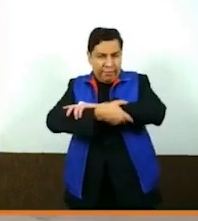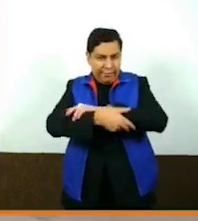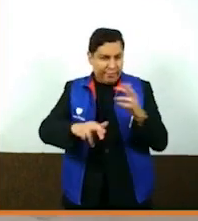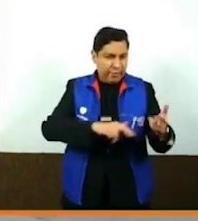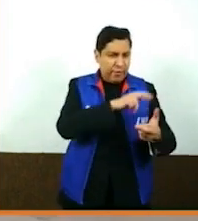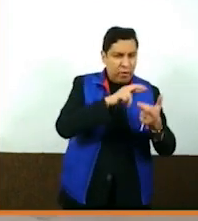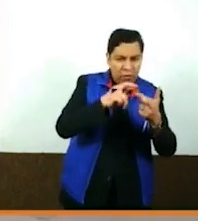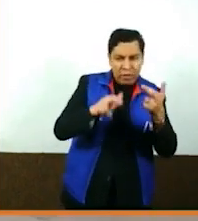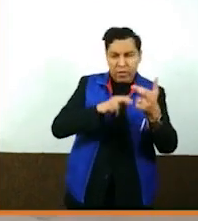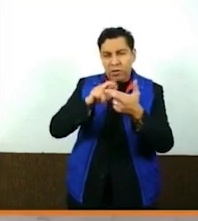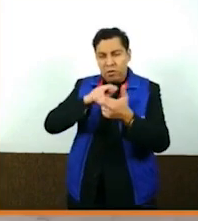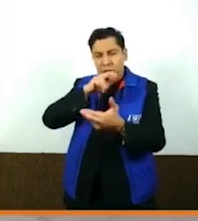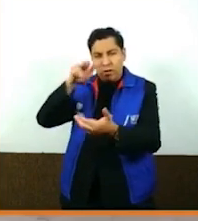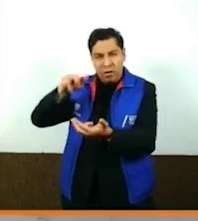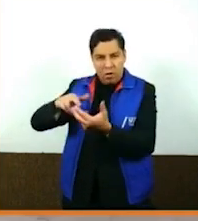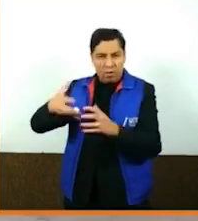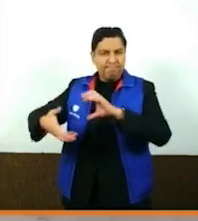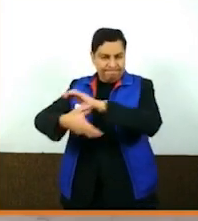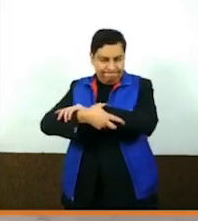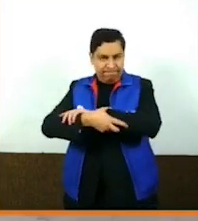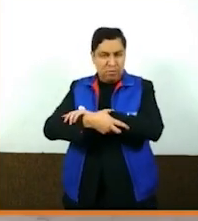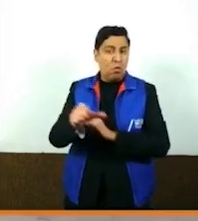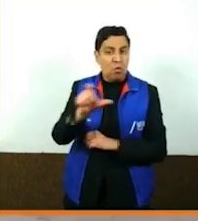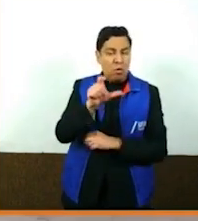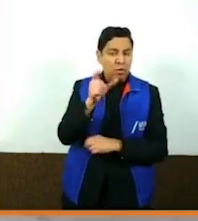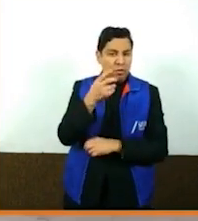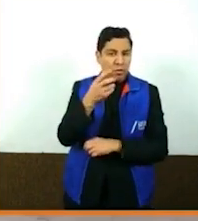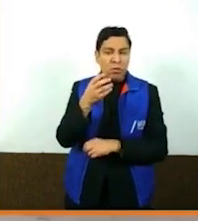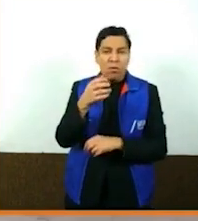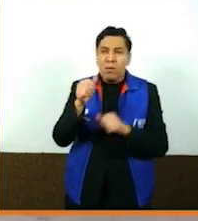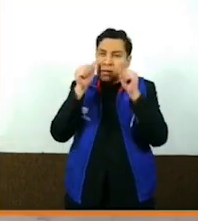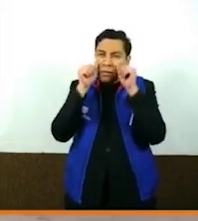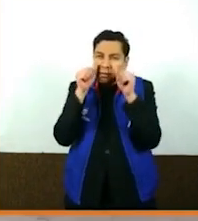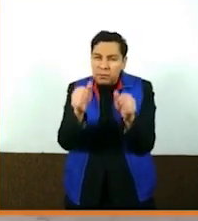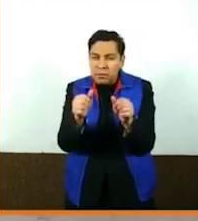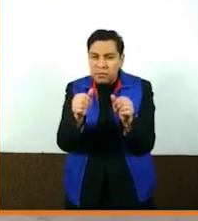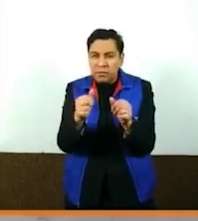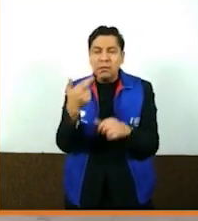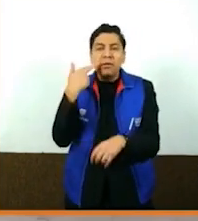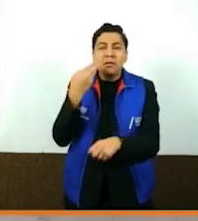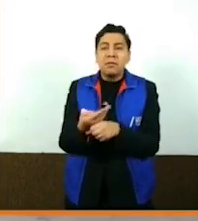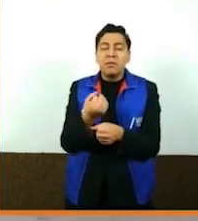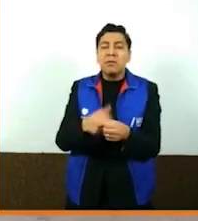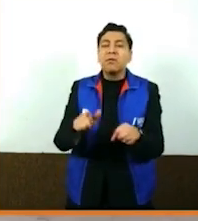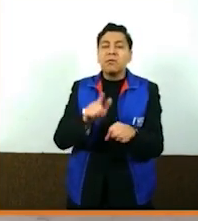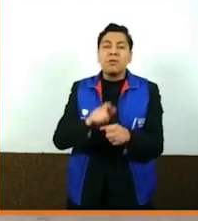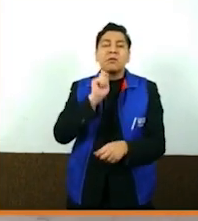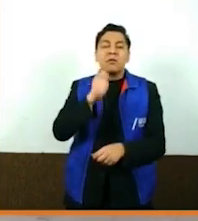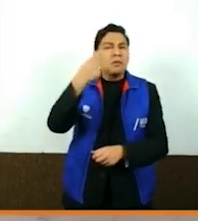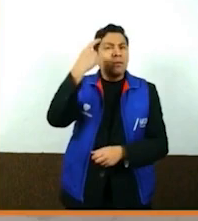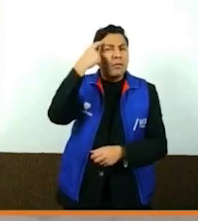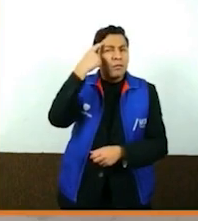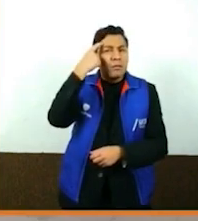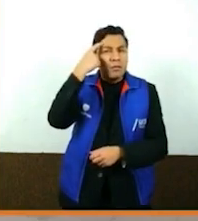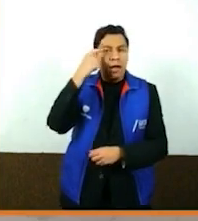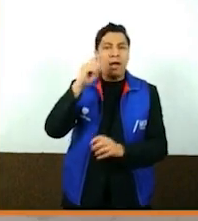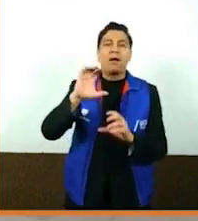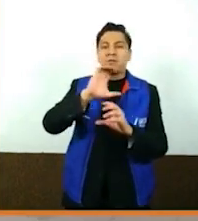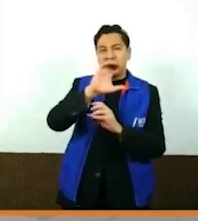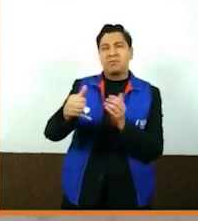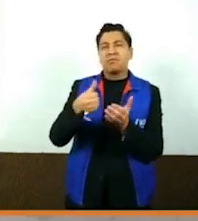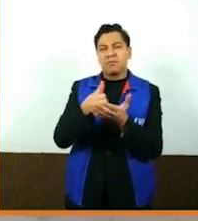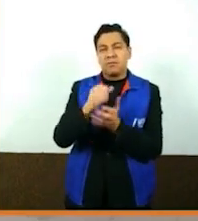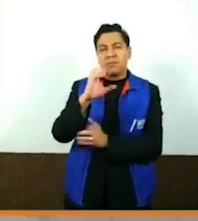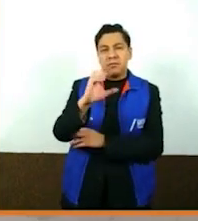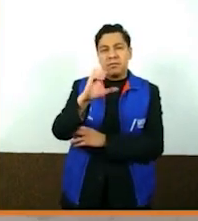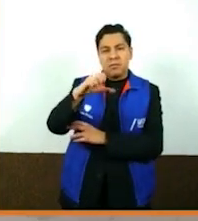sectores. Sin duda, cuando escuchamos hablar de responsabilidad social, lo primero que viene a nuestra mente es el CEMEFI,